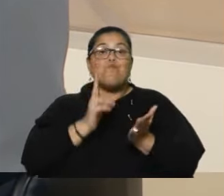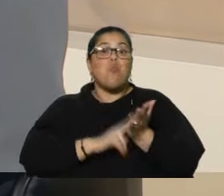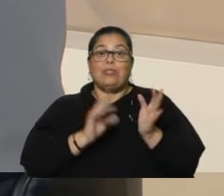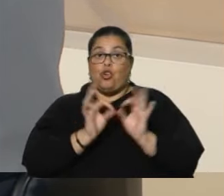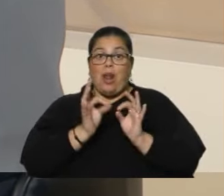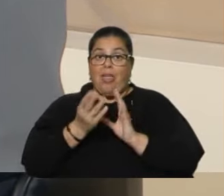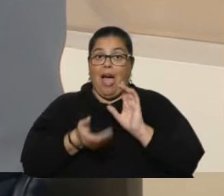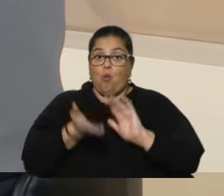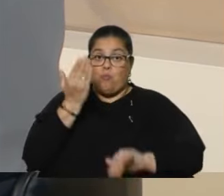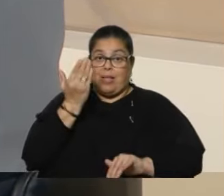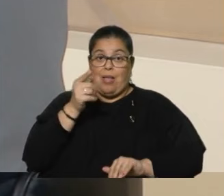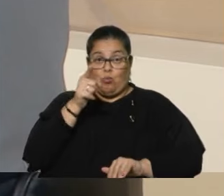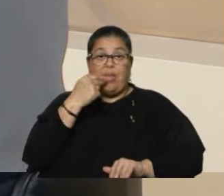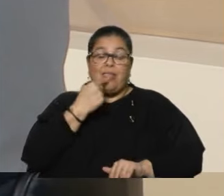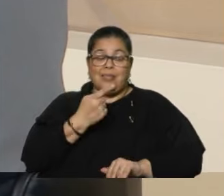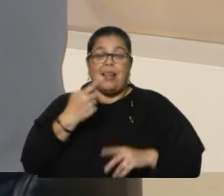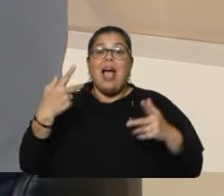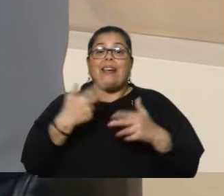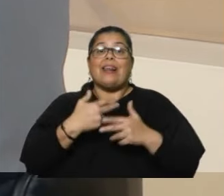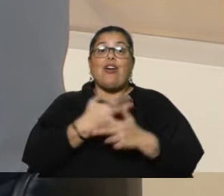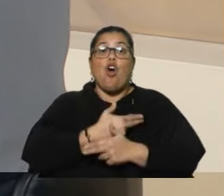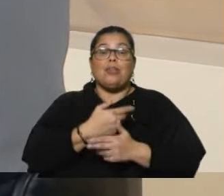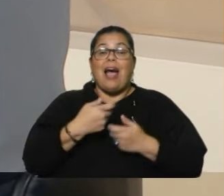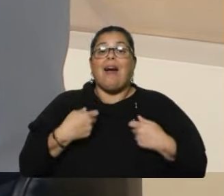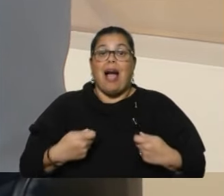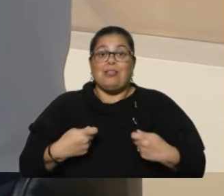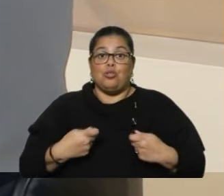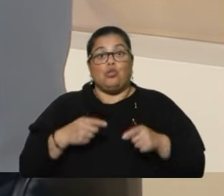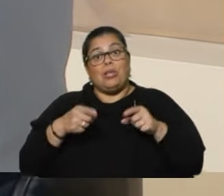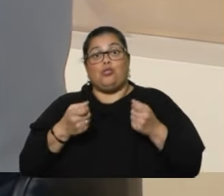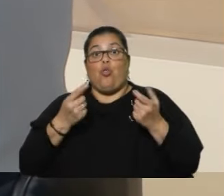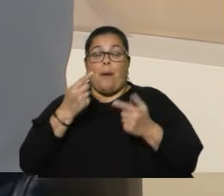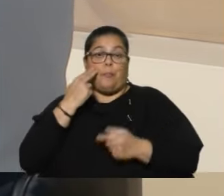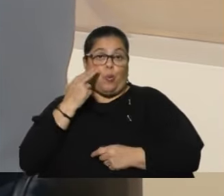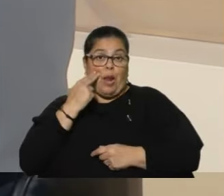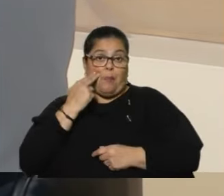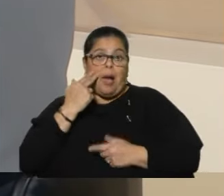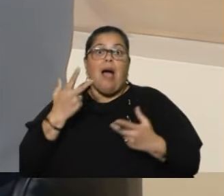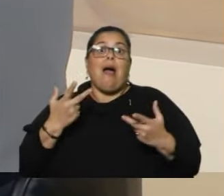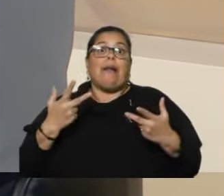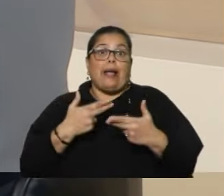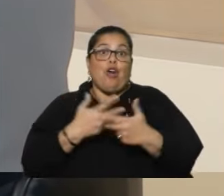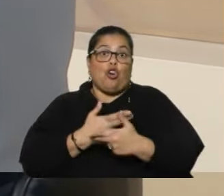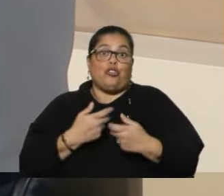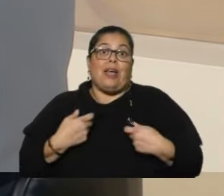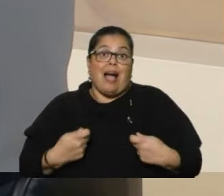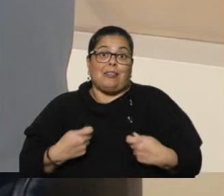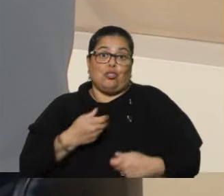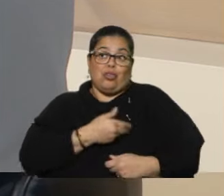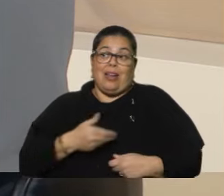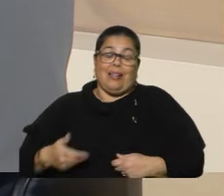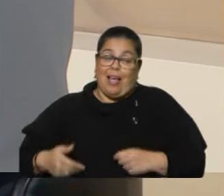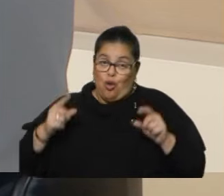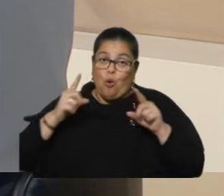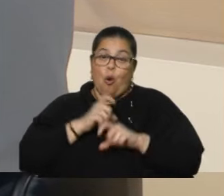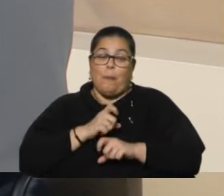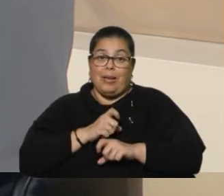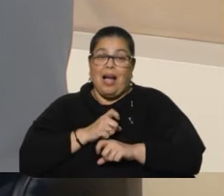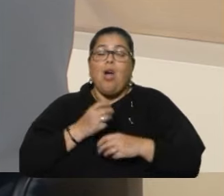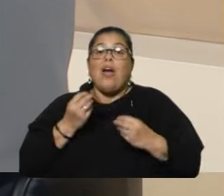por el lado recortar gastos, lo que a veces eso también genera otros problemas, ¿no? Cuando se recortan gastos en el Estado. Y es una de las fórmulas que hay para bajar el déficit